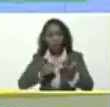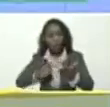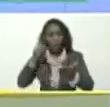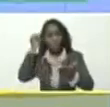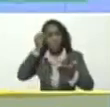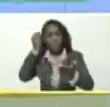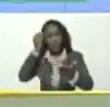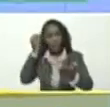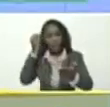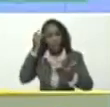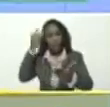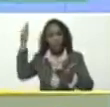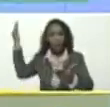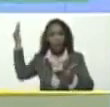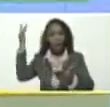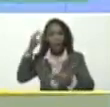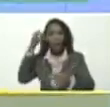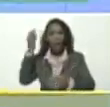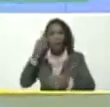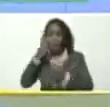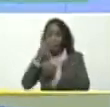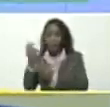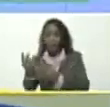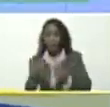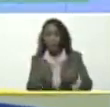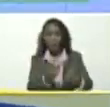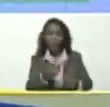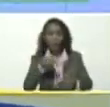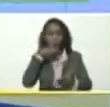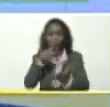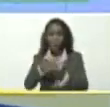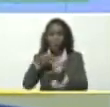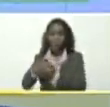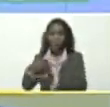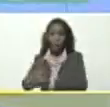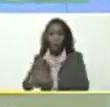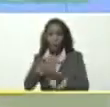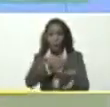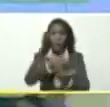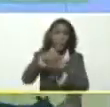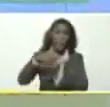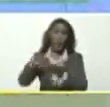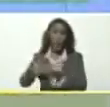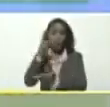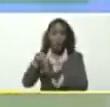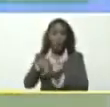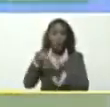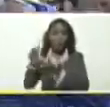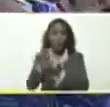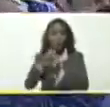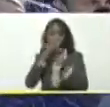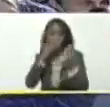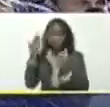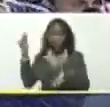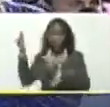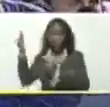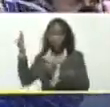piensa y la que sueña. Le damos la bienvenida entonces a las menciones del Premio Nacional del Libro. Adelante. Sí, entregamos